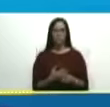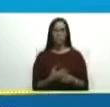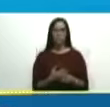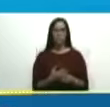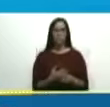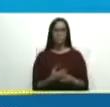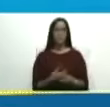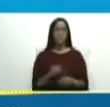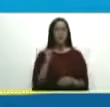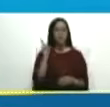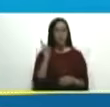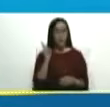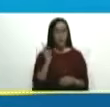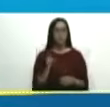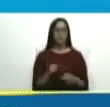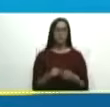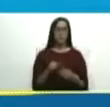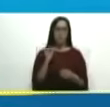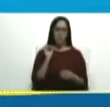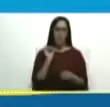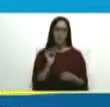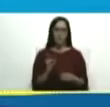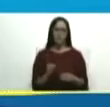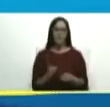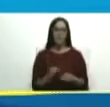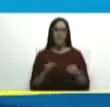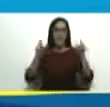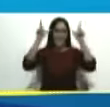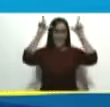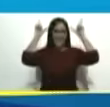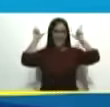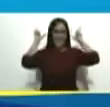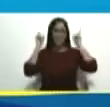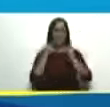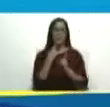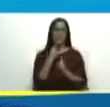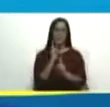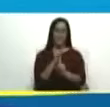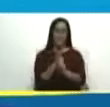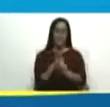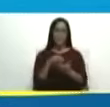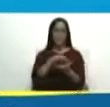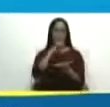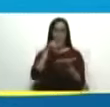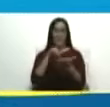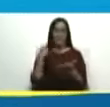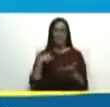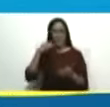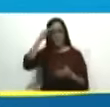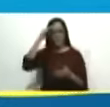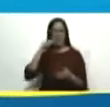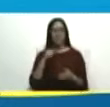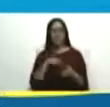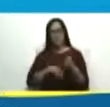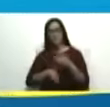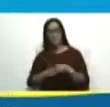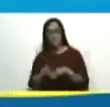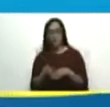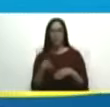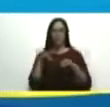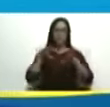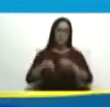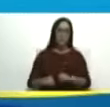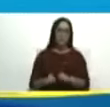Y ellos, en el momento en que Antonio Ledezma declara desde Miami que tienen militares que van a actuar y que tienen que ir